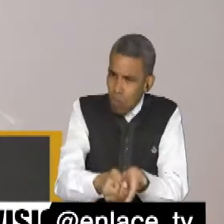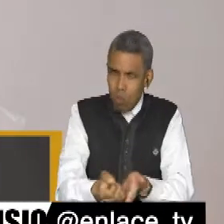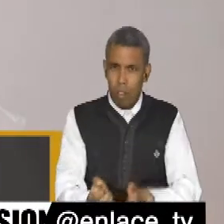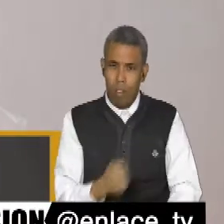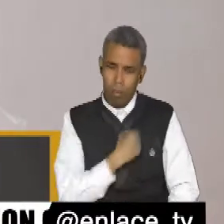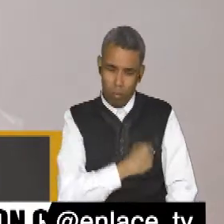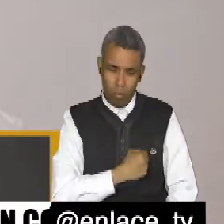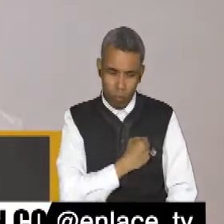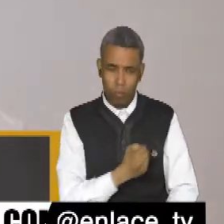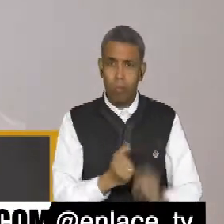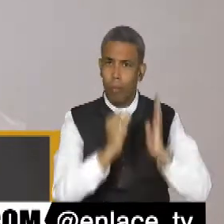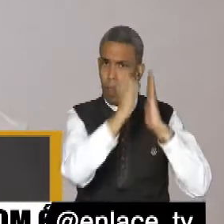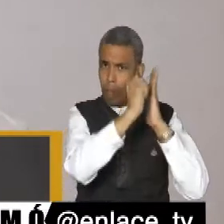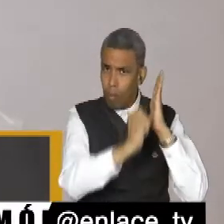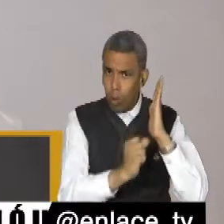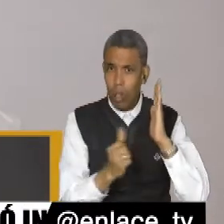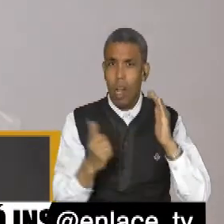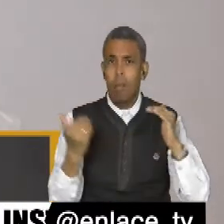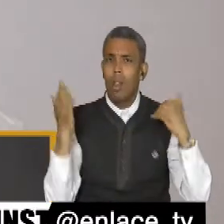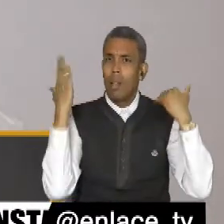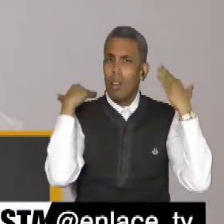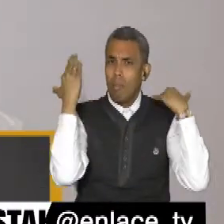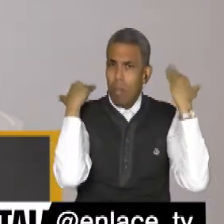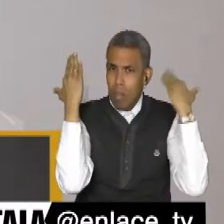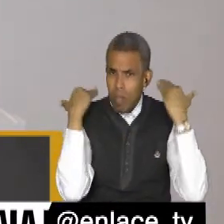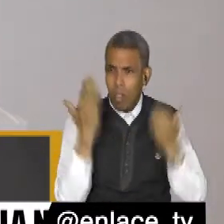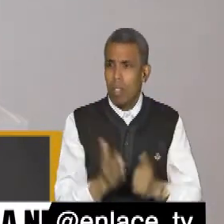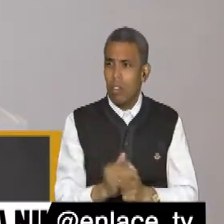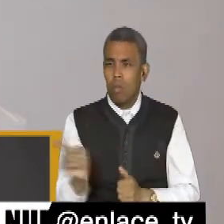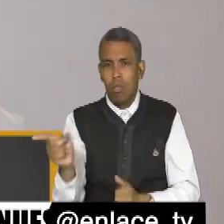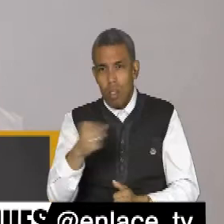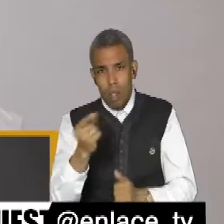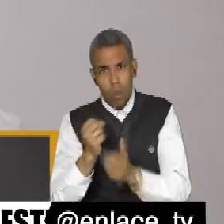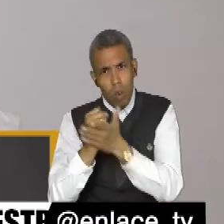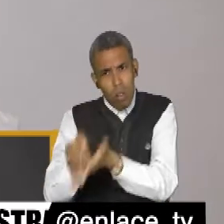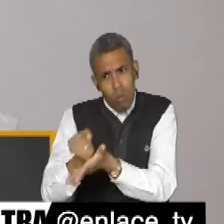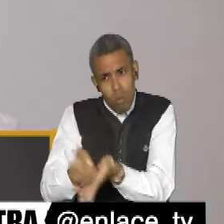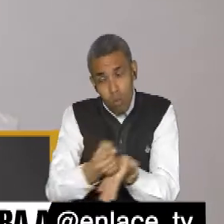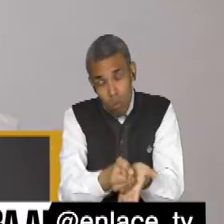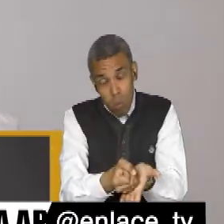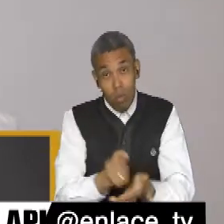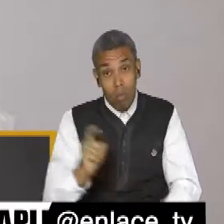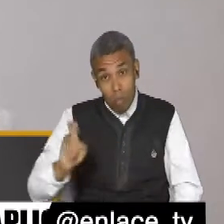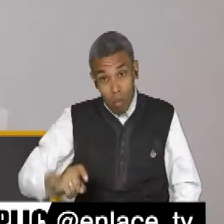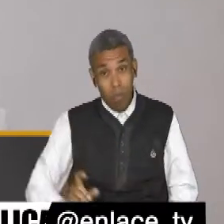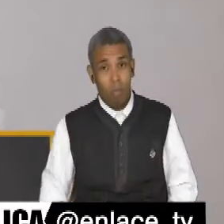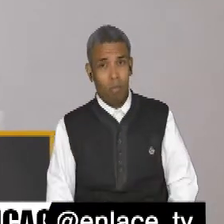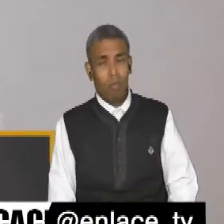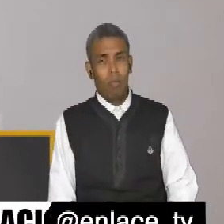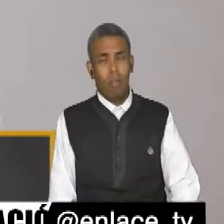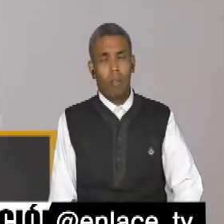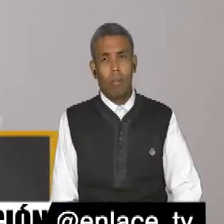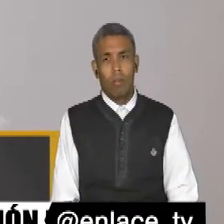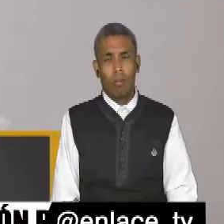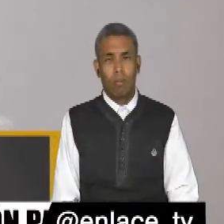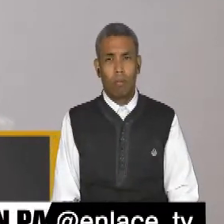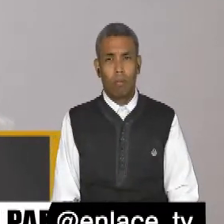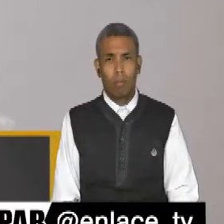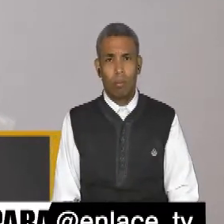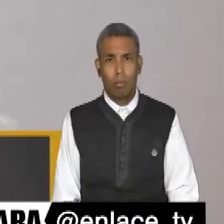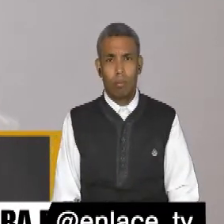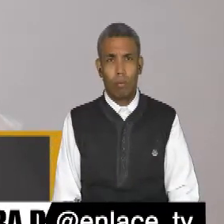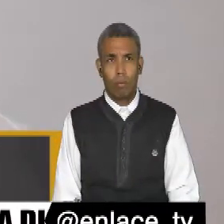acogen a población víctima que no esté en el registro como tal. Otro caso es